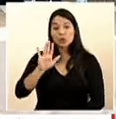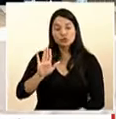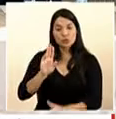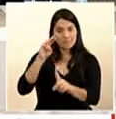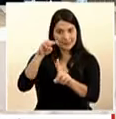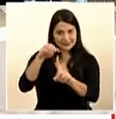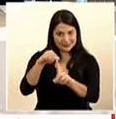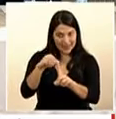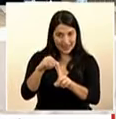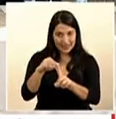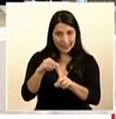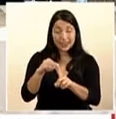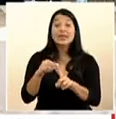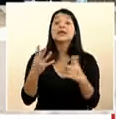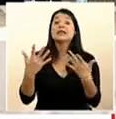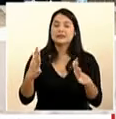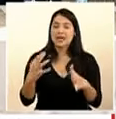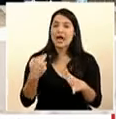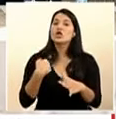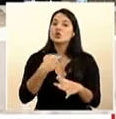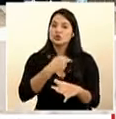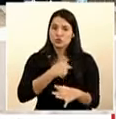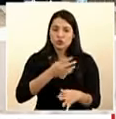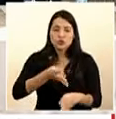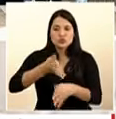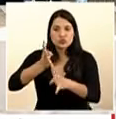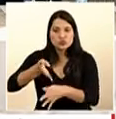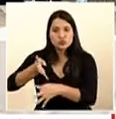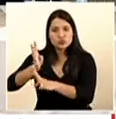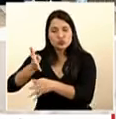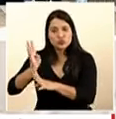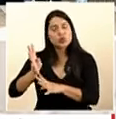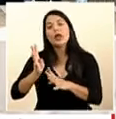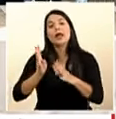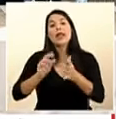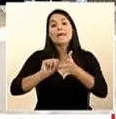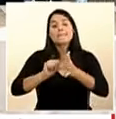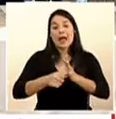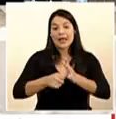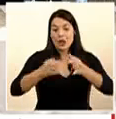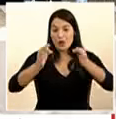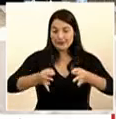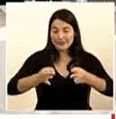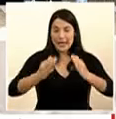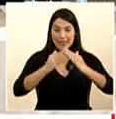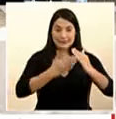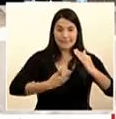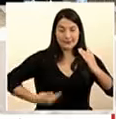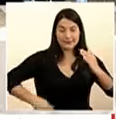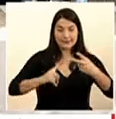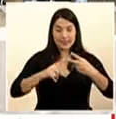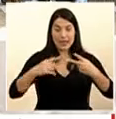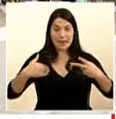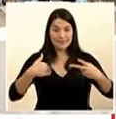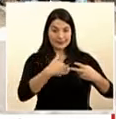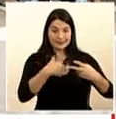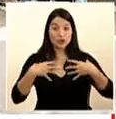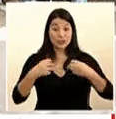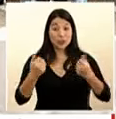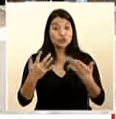estas medidas están siendo publicadas en los sitios oficiales tanto de la casa presidencia del ministerio de salud como la primera